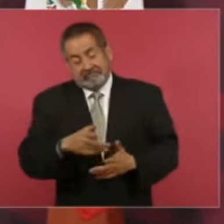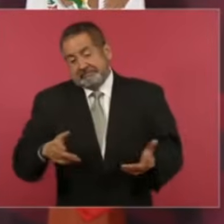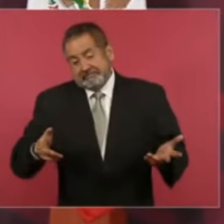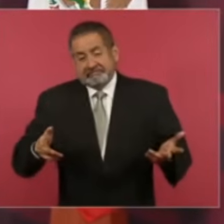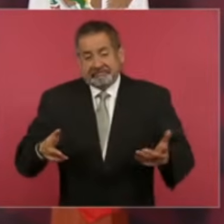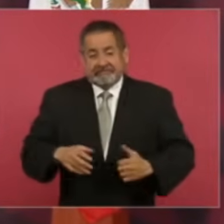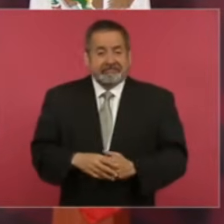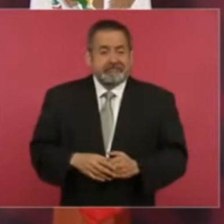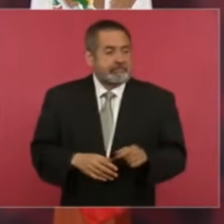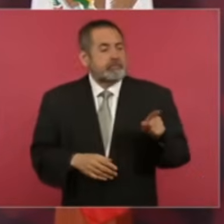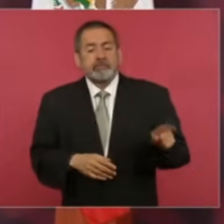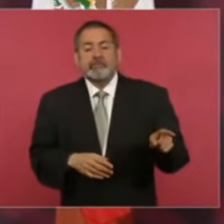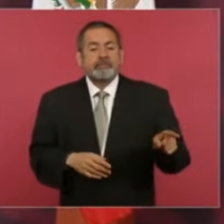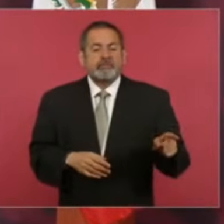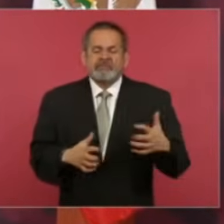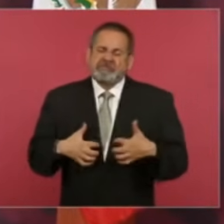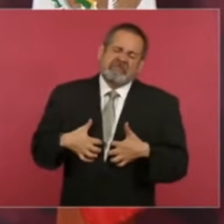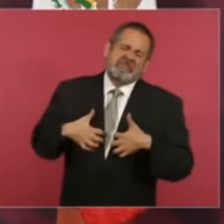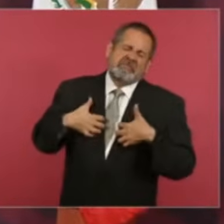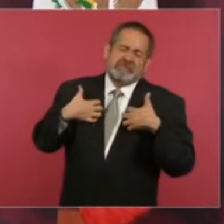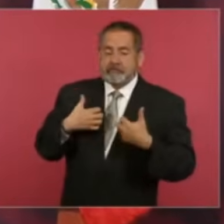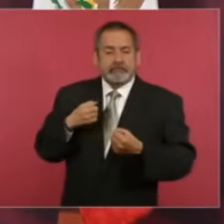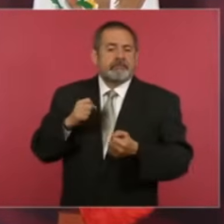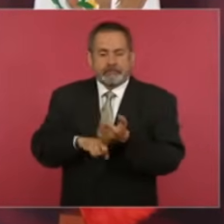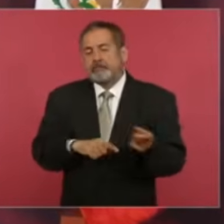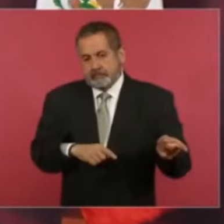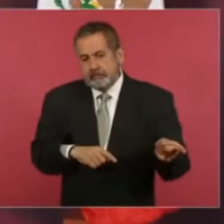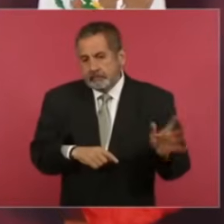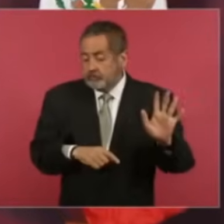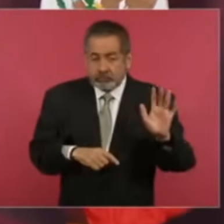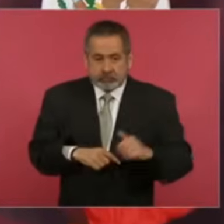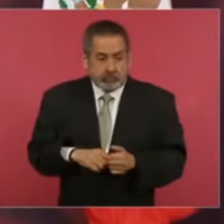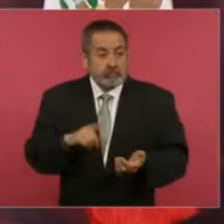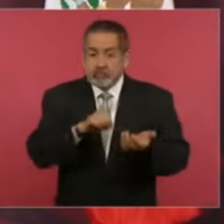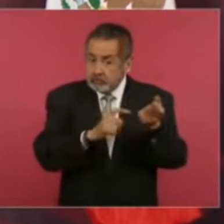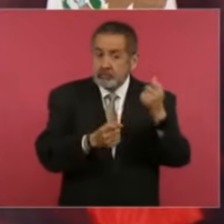y de mucho coraje. Y algunos odio.